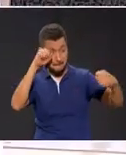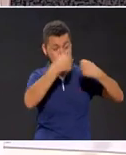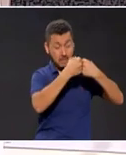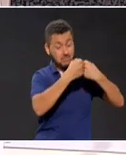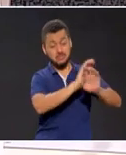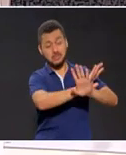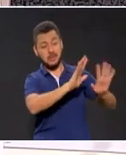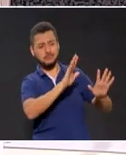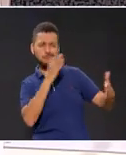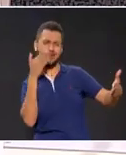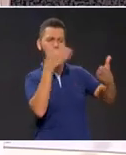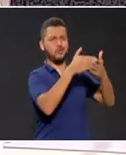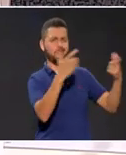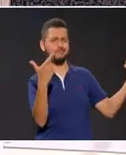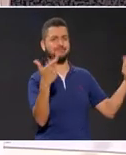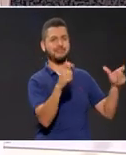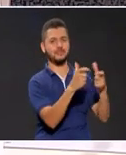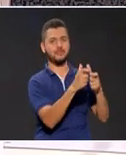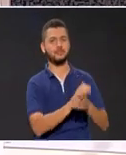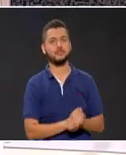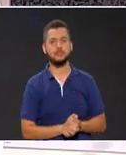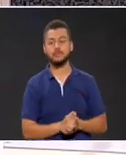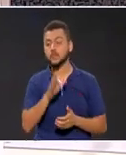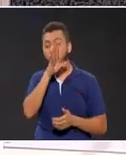Juan David Valderrama para mirar a quién le pregunta.